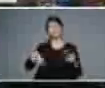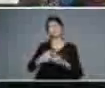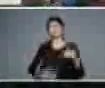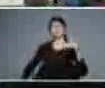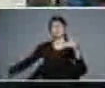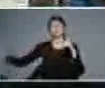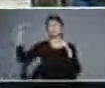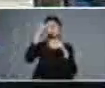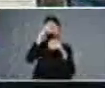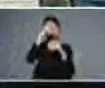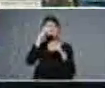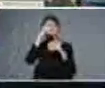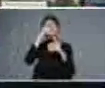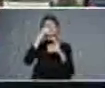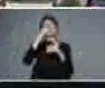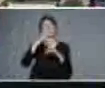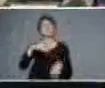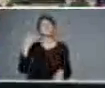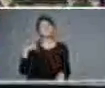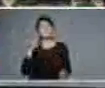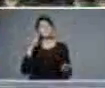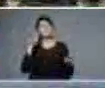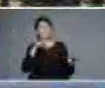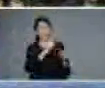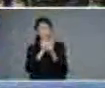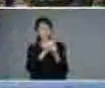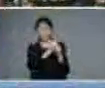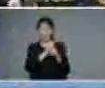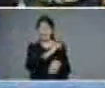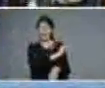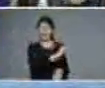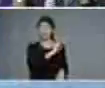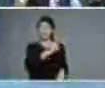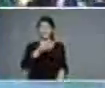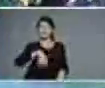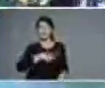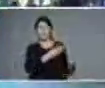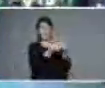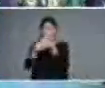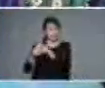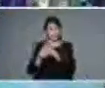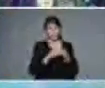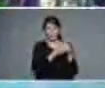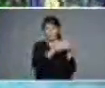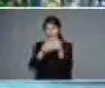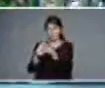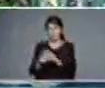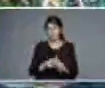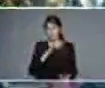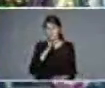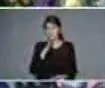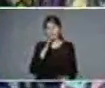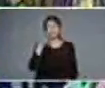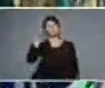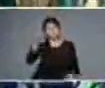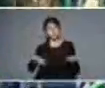superación y ahí estaban las murgas unidas por una causa justa de